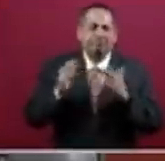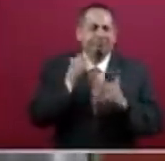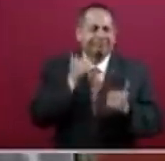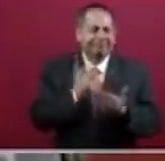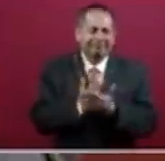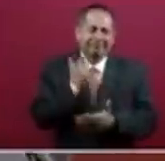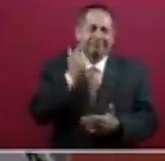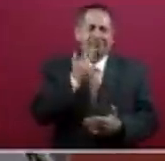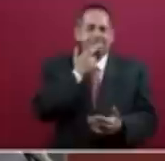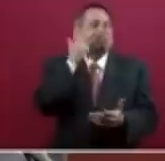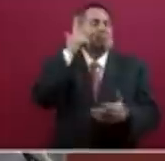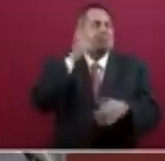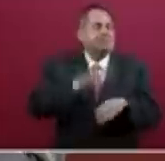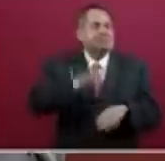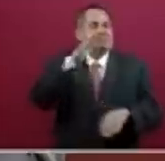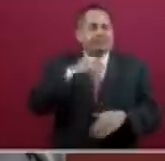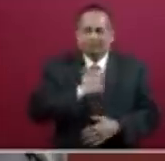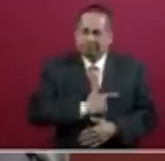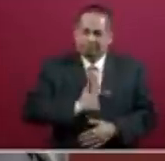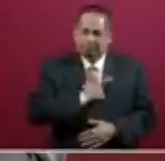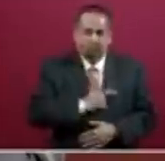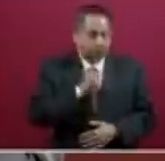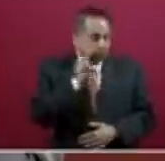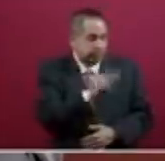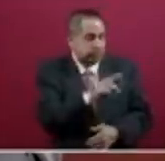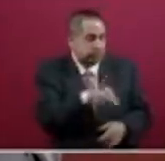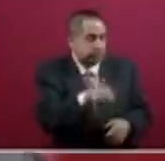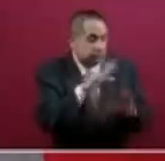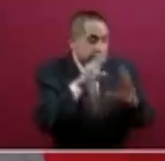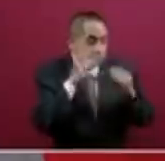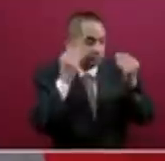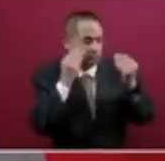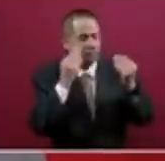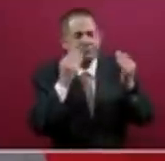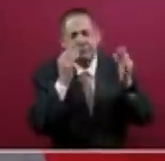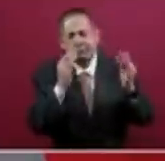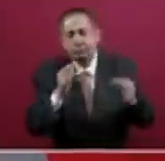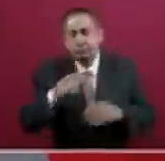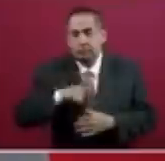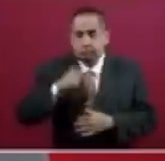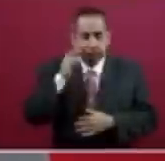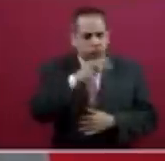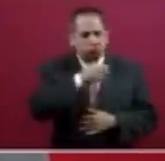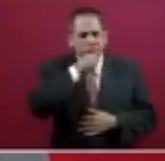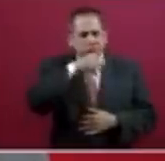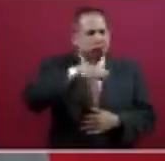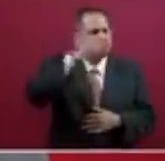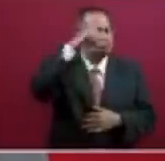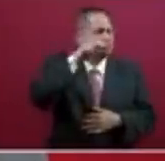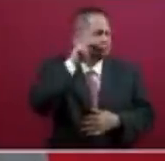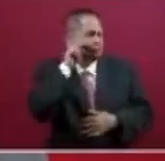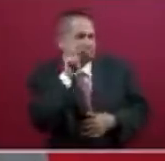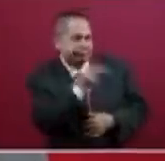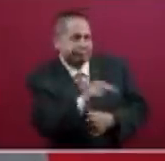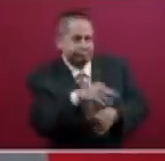Eso es lo que más me ha gustado, que yo pueda ver un adulto mayor